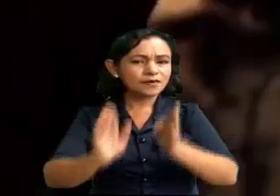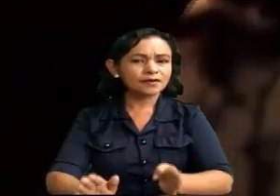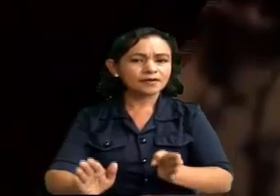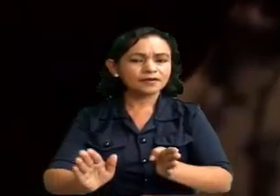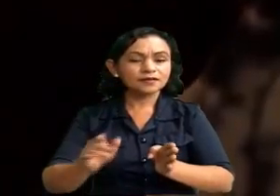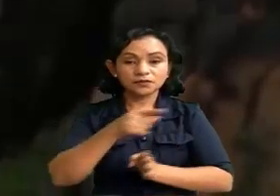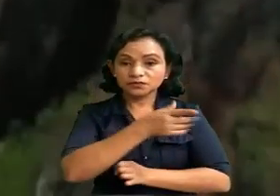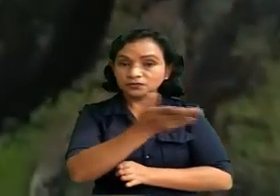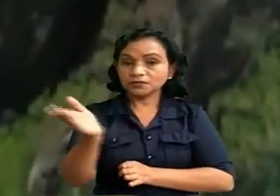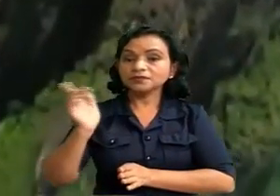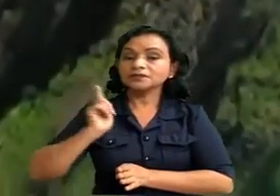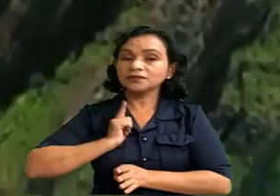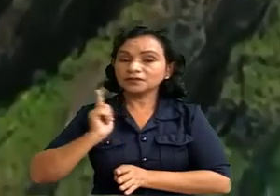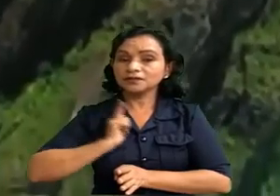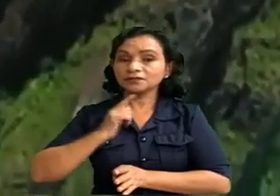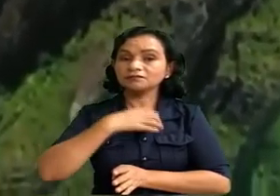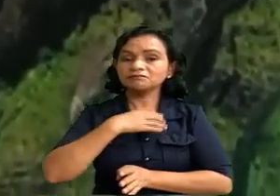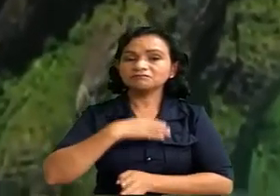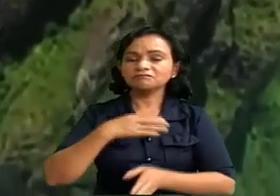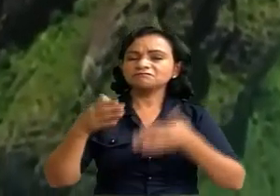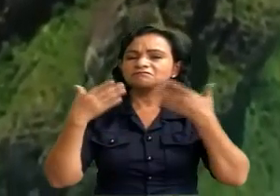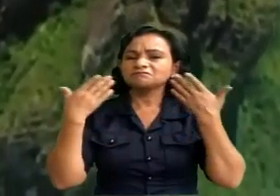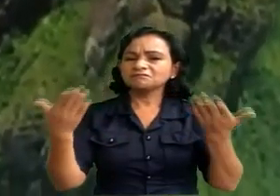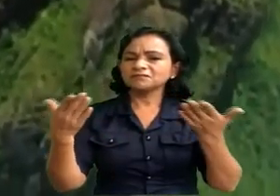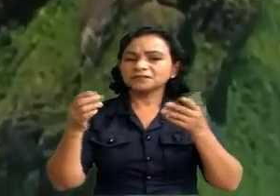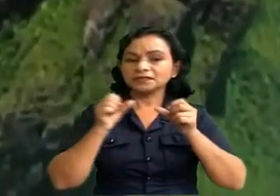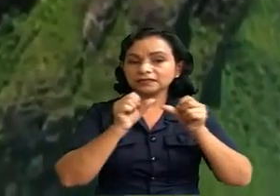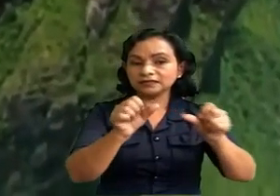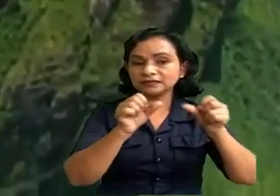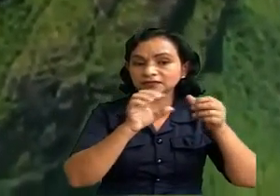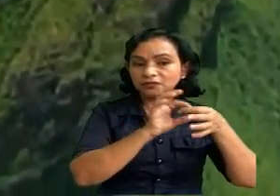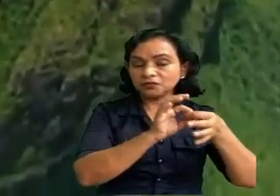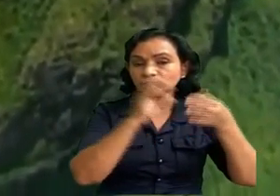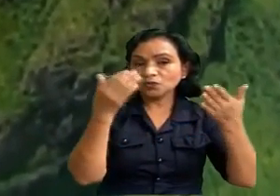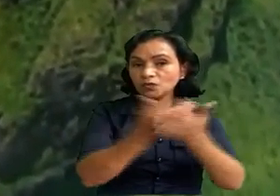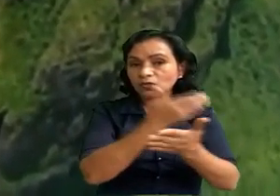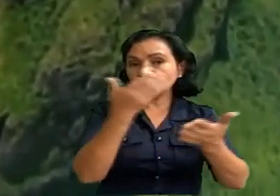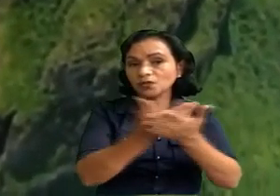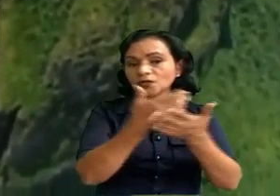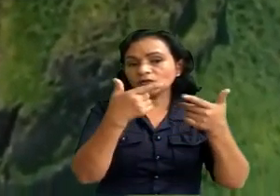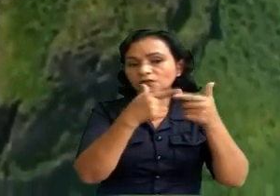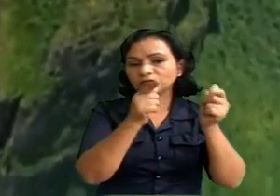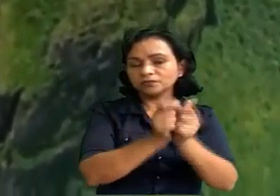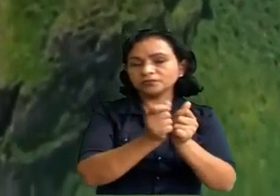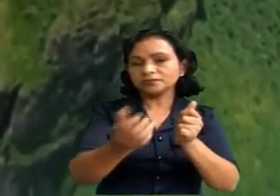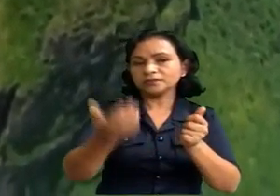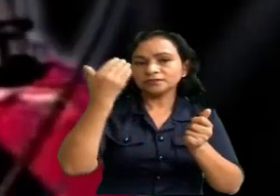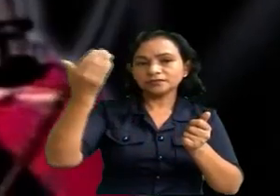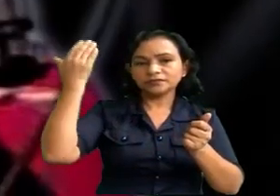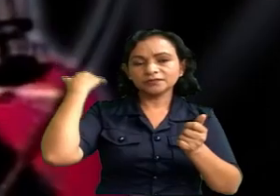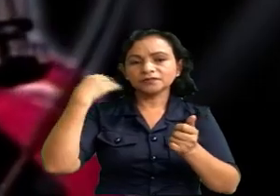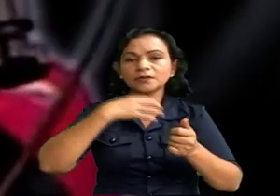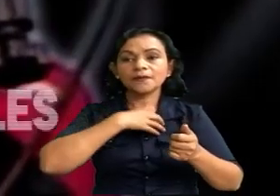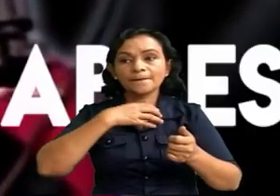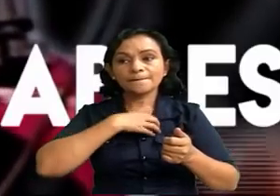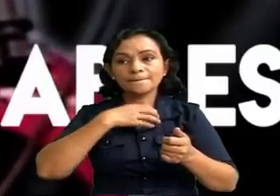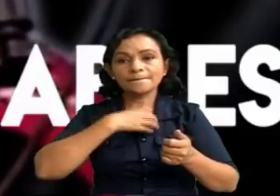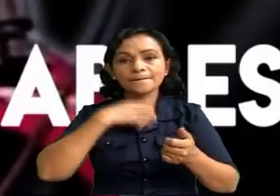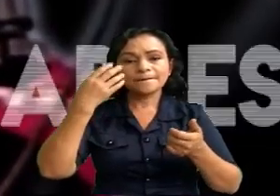tanto, a nosotros lo que nos queda es seguir conformando el nuevo bloque histórico. Somos nosotros